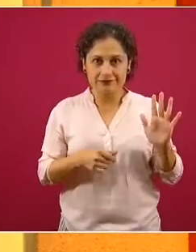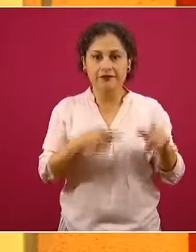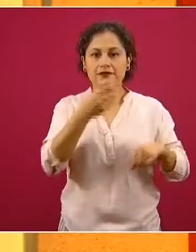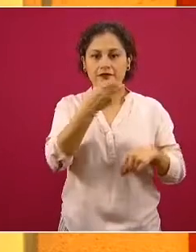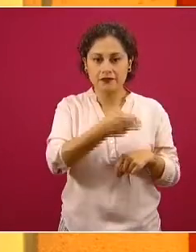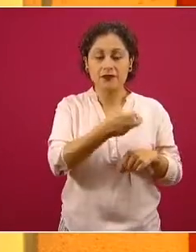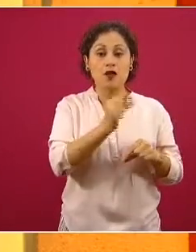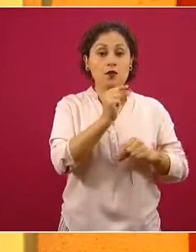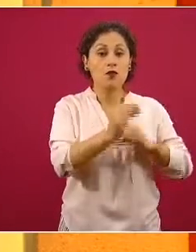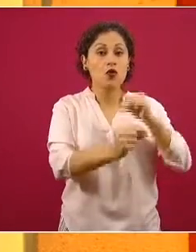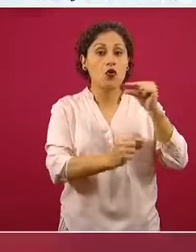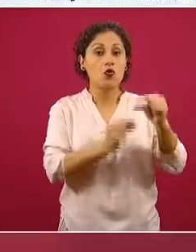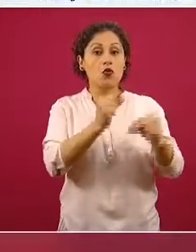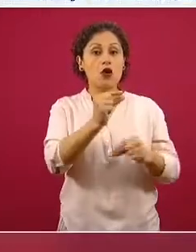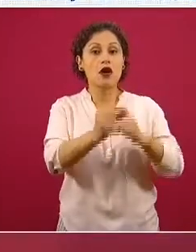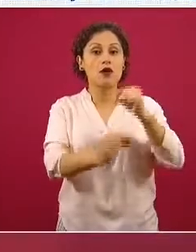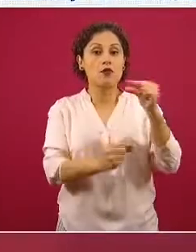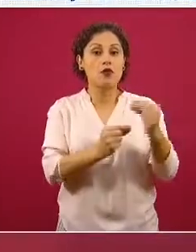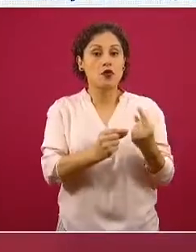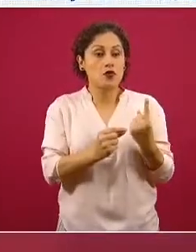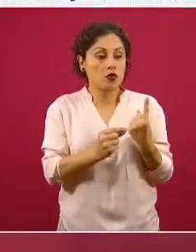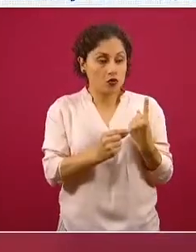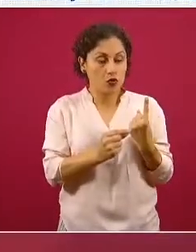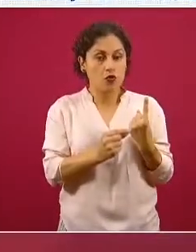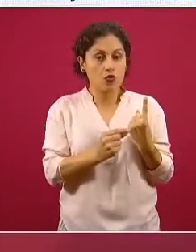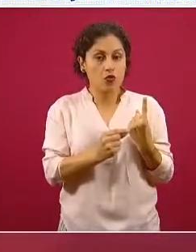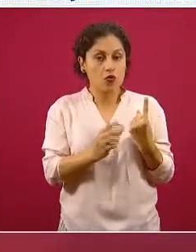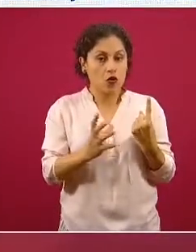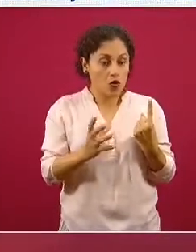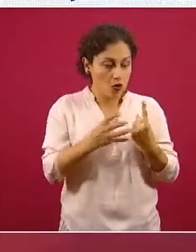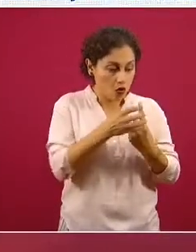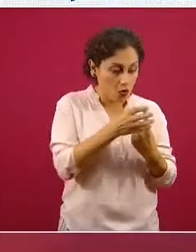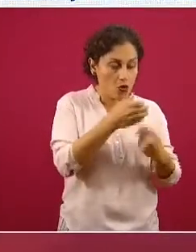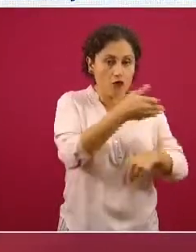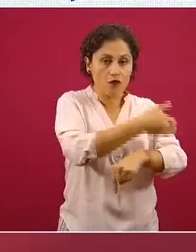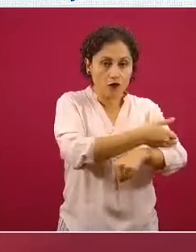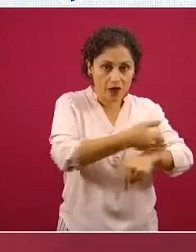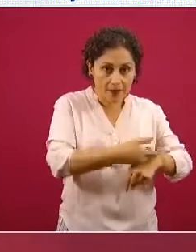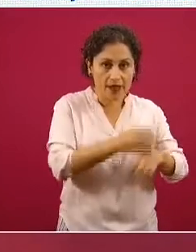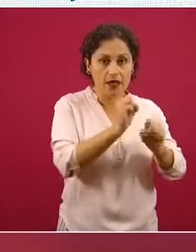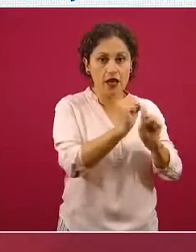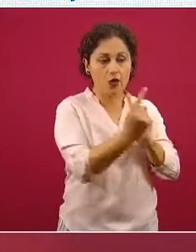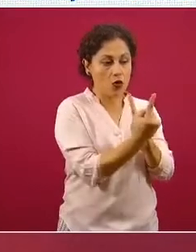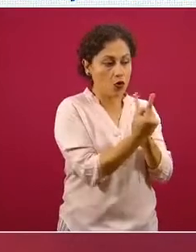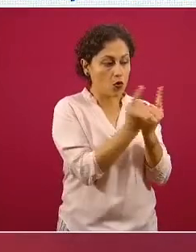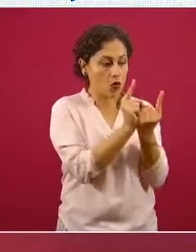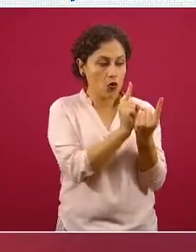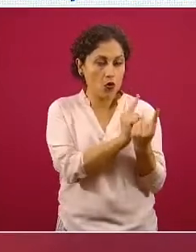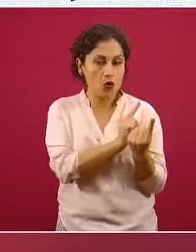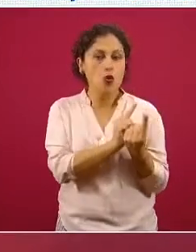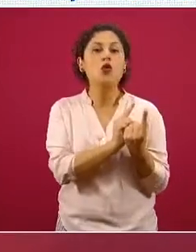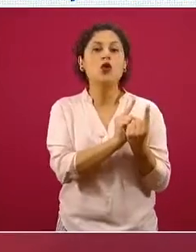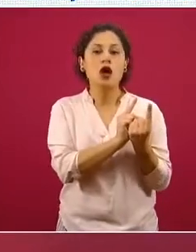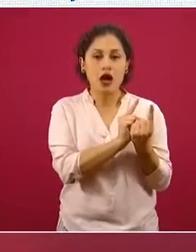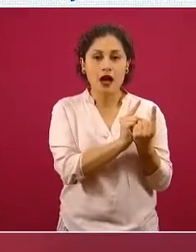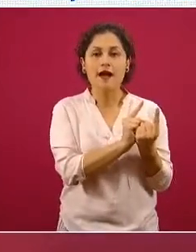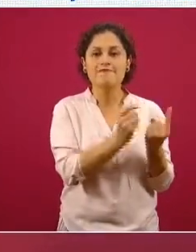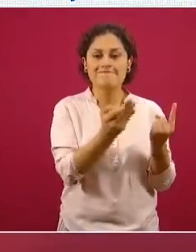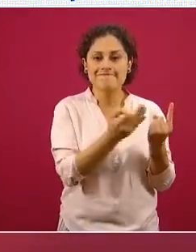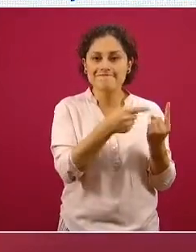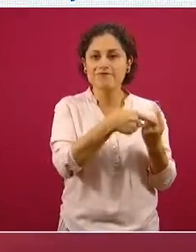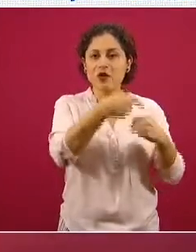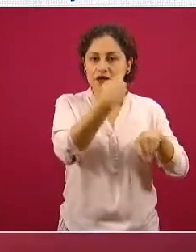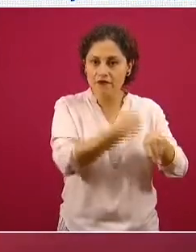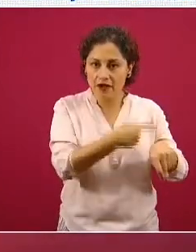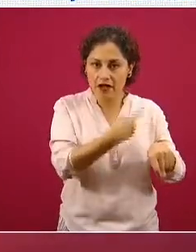se empezaban a presentar agrupados por familias o por personas con cercanía directa. Y eran pequeños